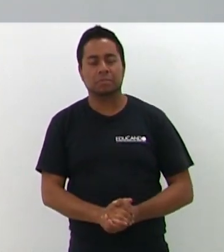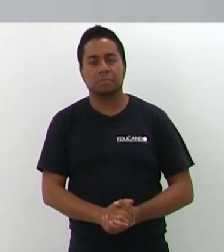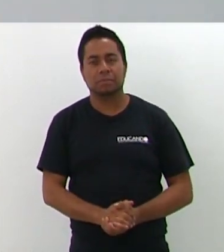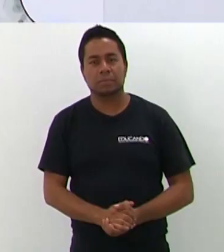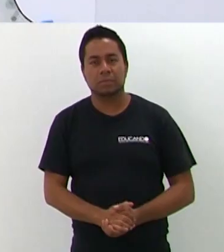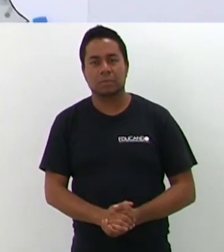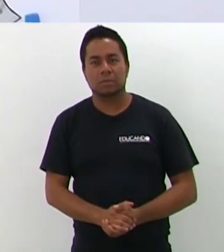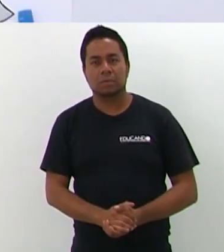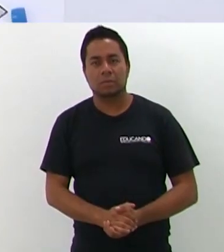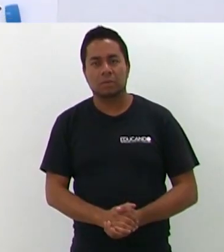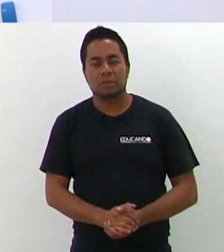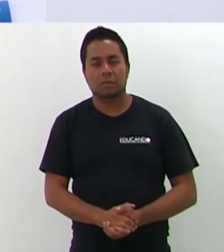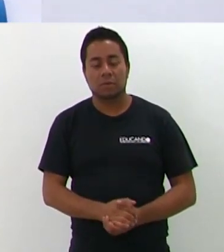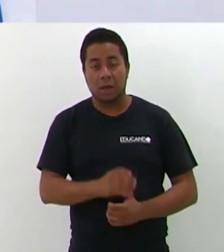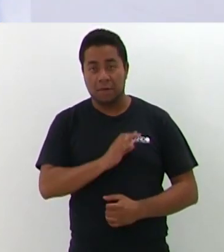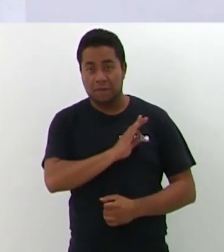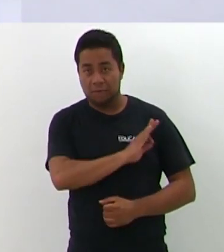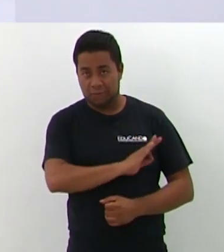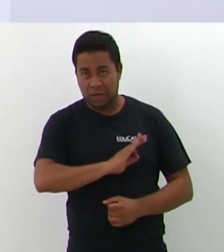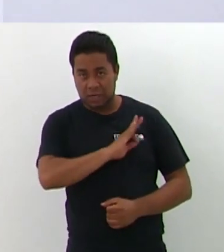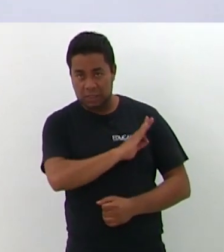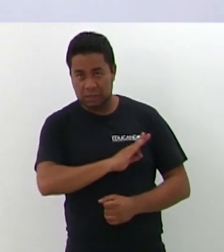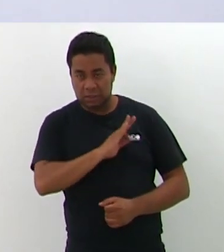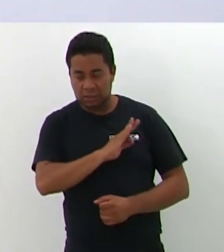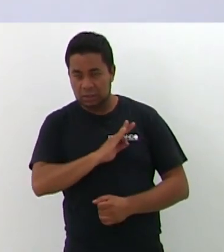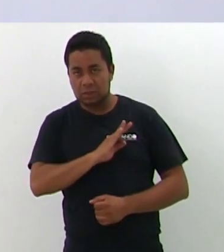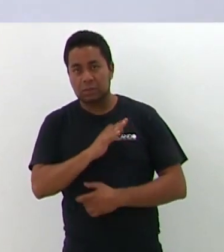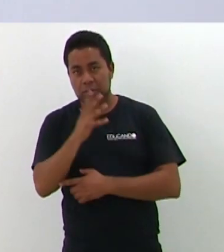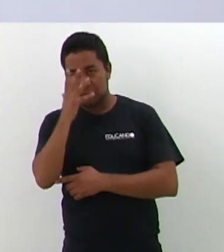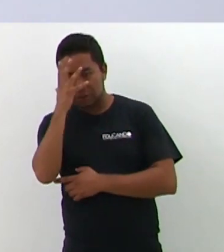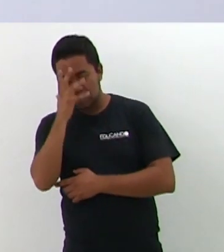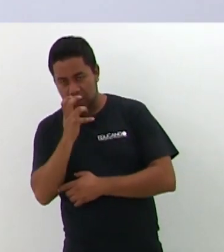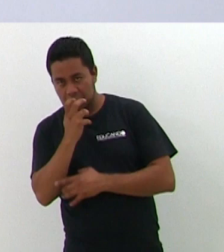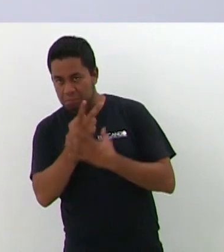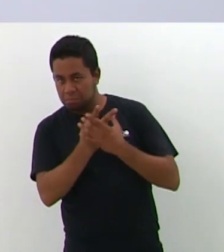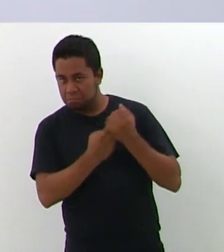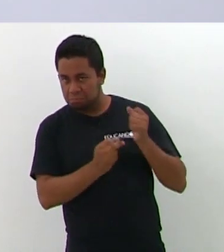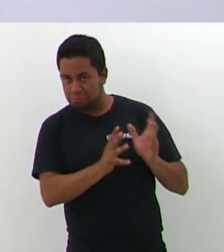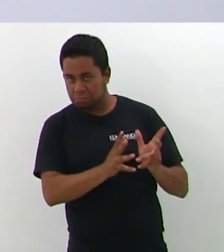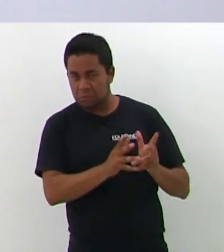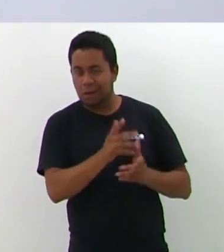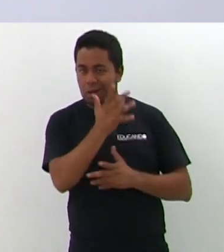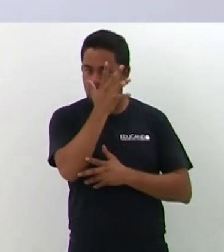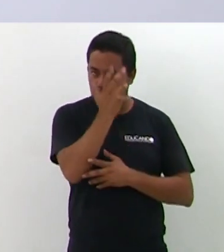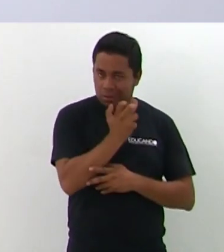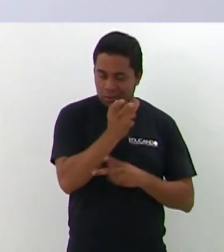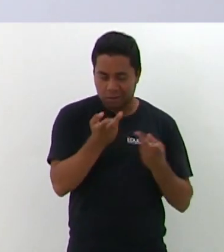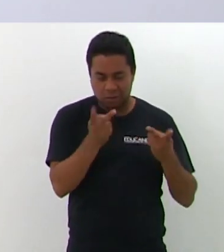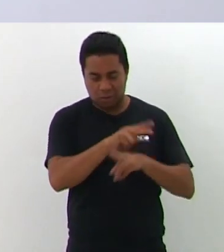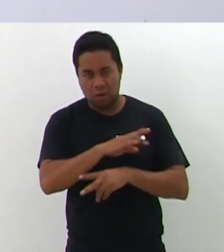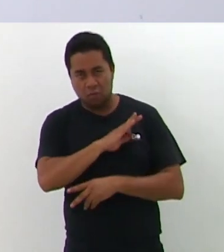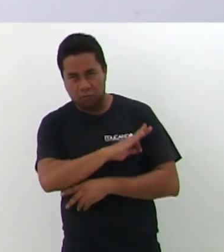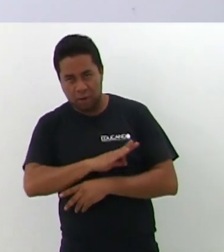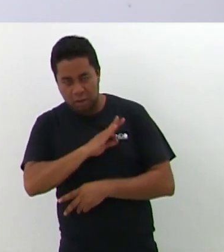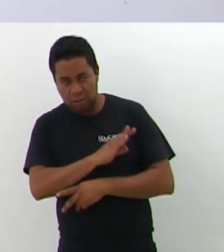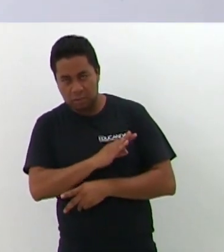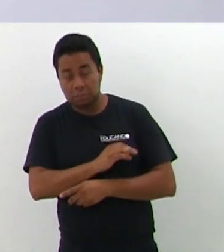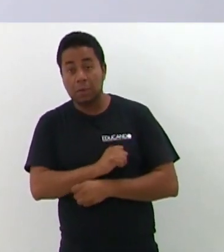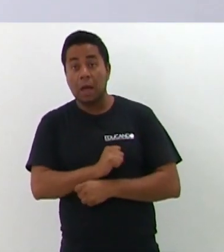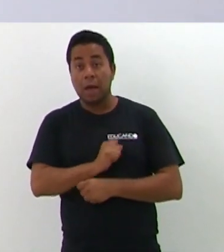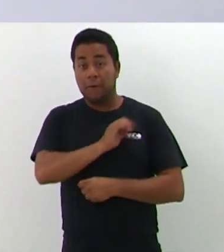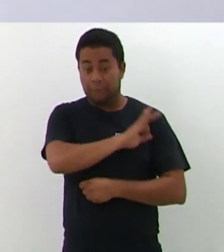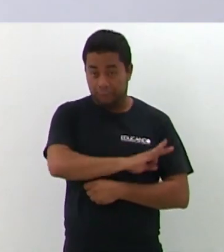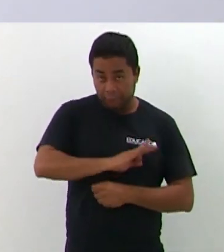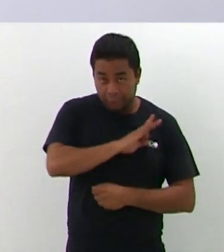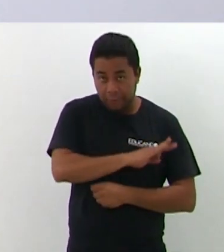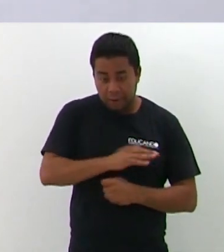Lo contrario. Feliz y triste. Triste es lo contrario de feliz y